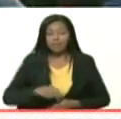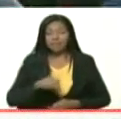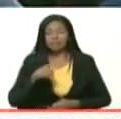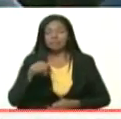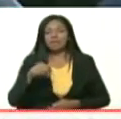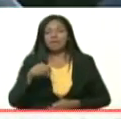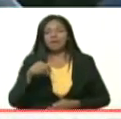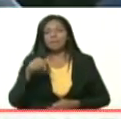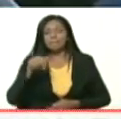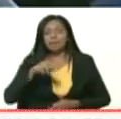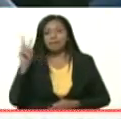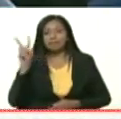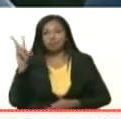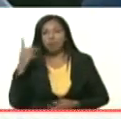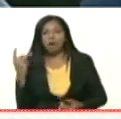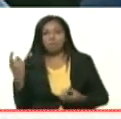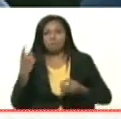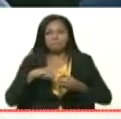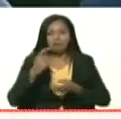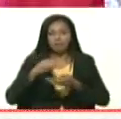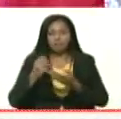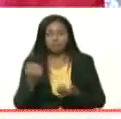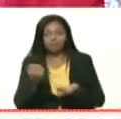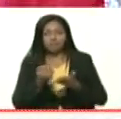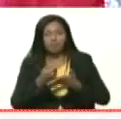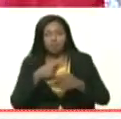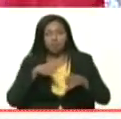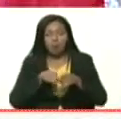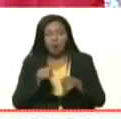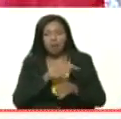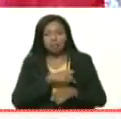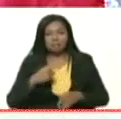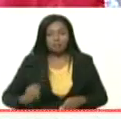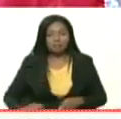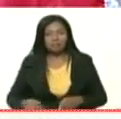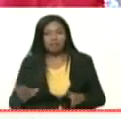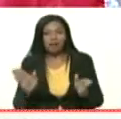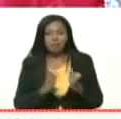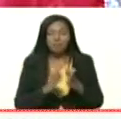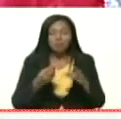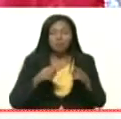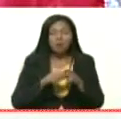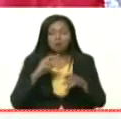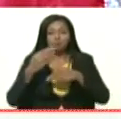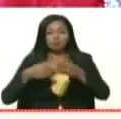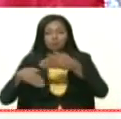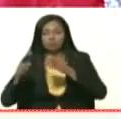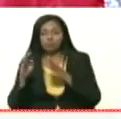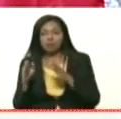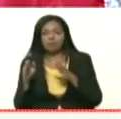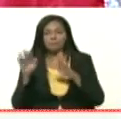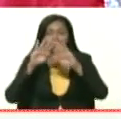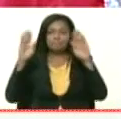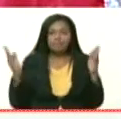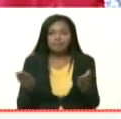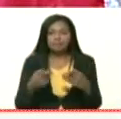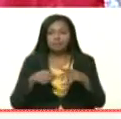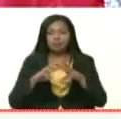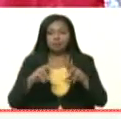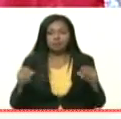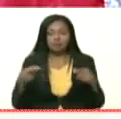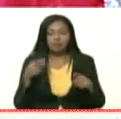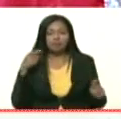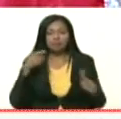de Venezuela firma a favor de la idea del presidente Xi Jinping por construir del planeta Tierra una comunidad de